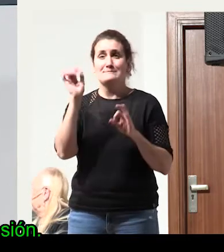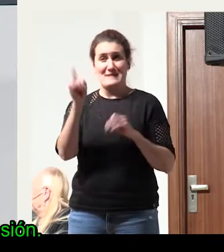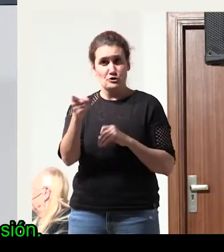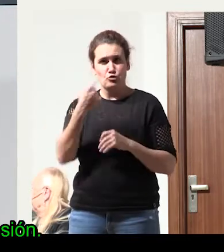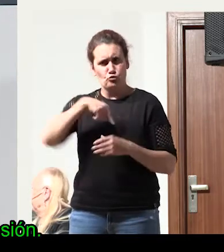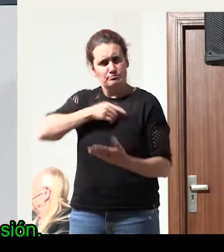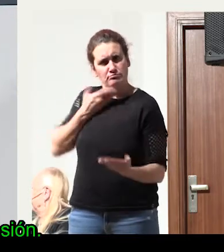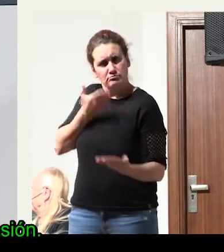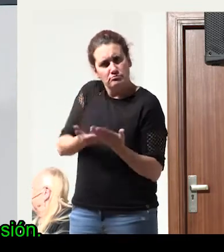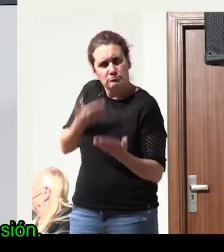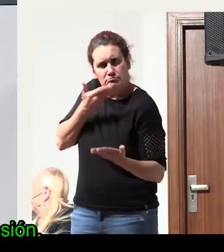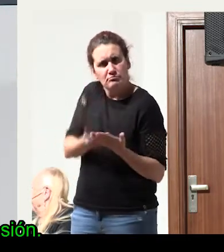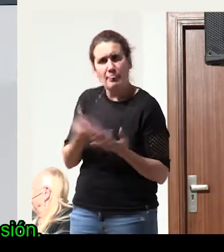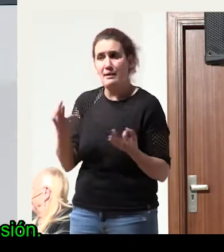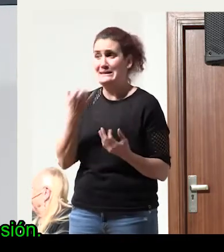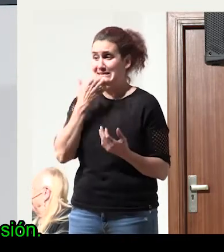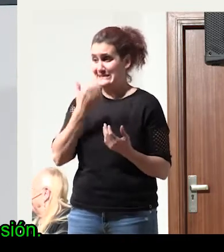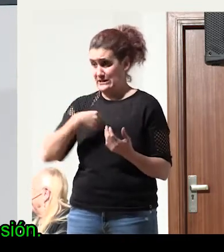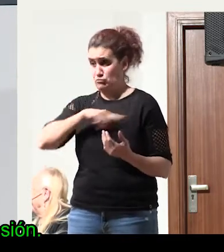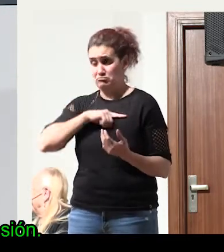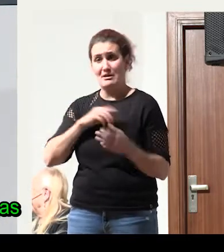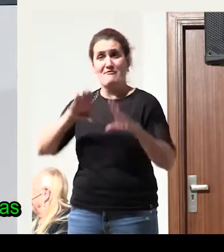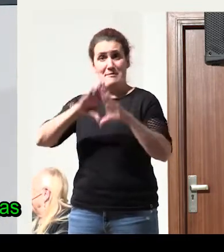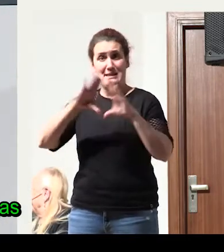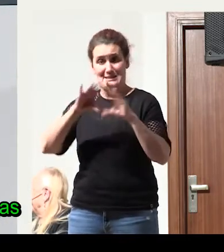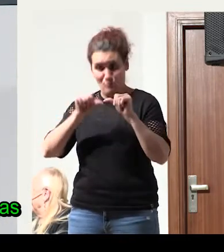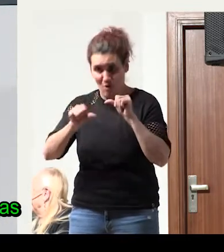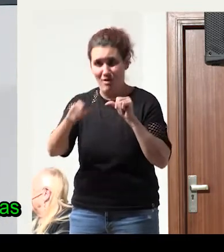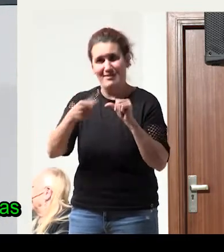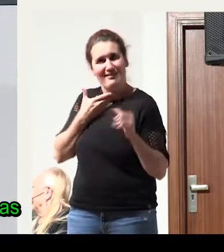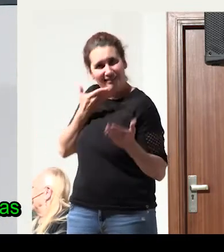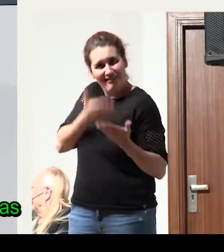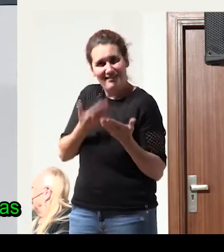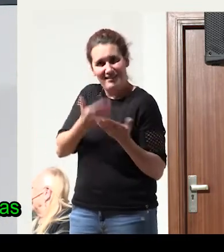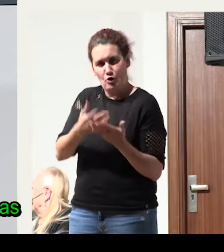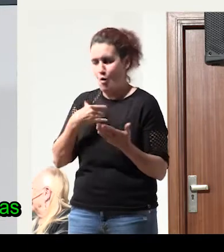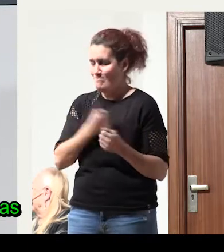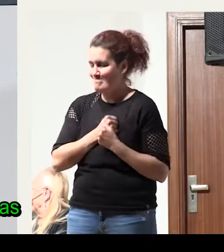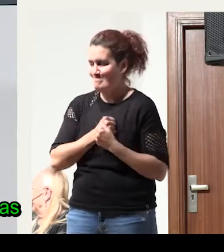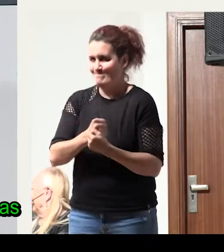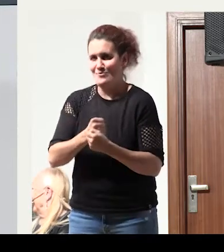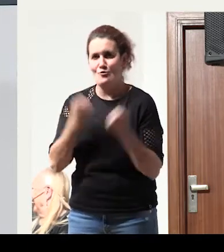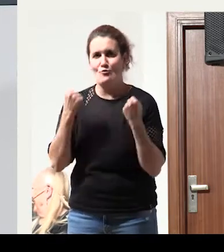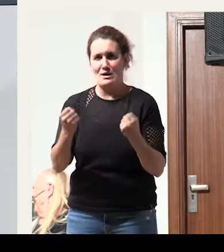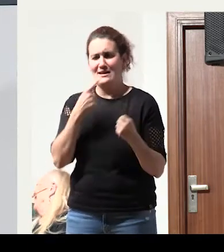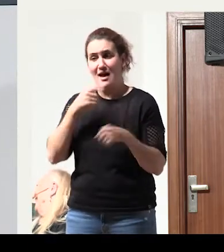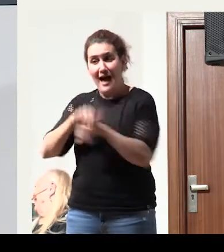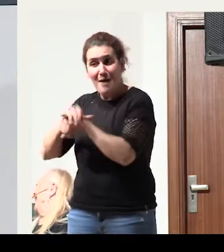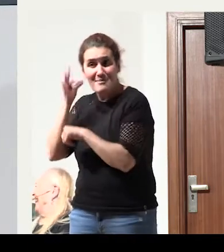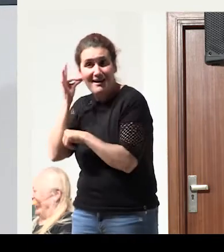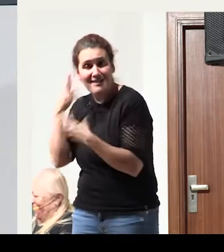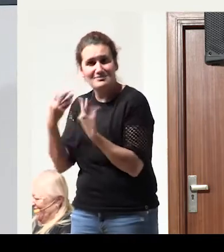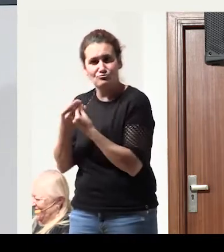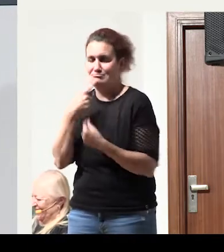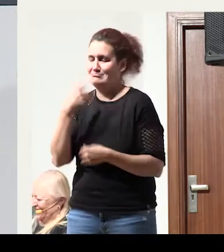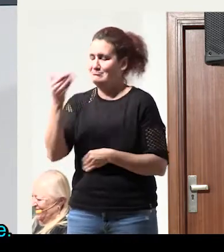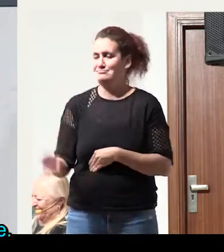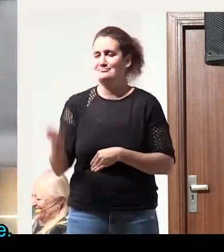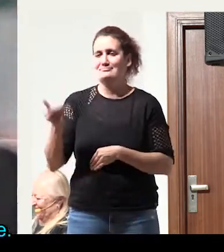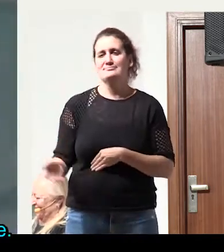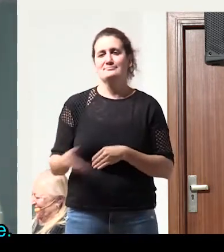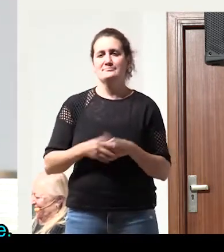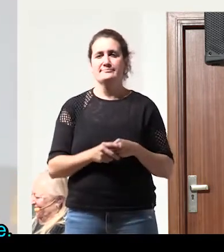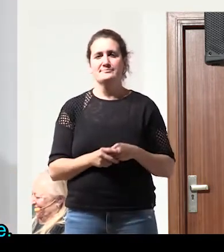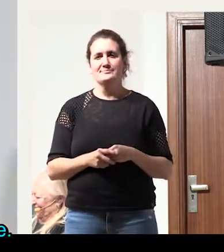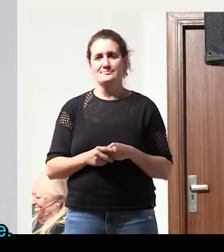si lo reivindicamos desde el feminismo con más pasión, entonces ahí ir con las amigas es fundamental. Vale. En